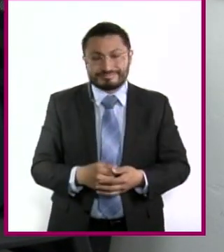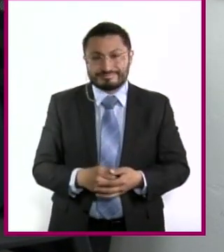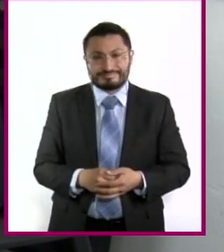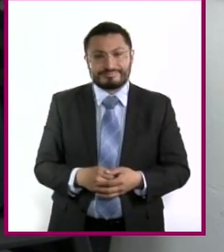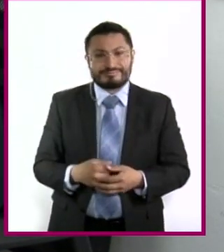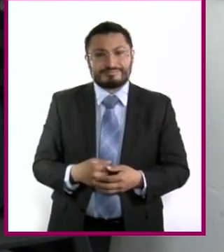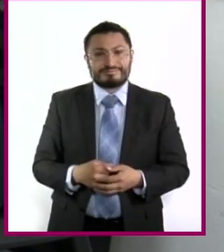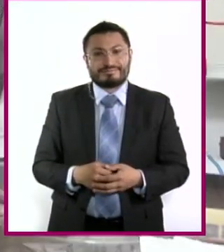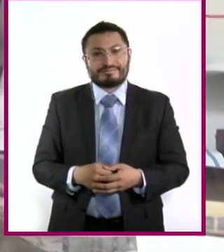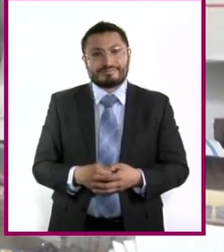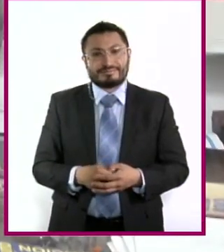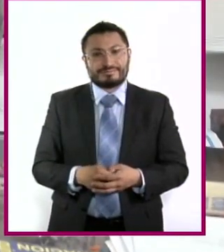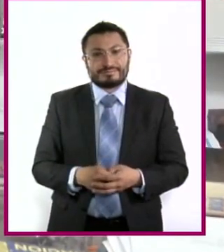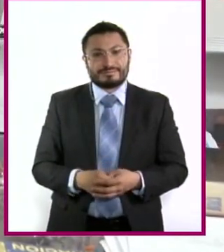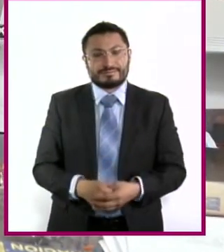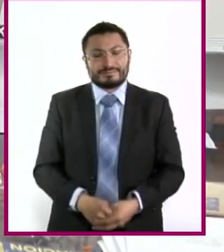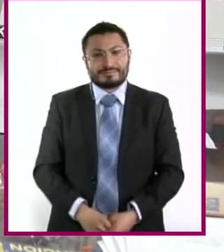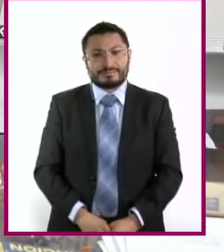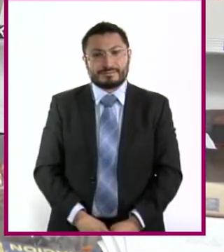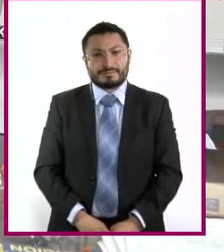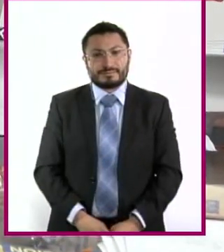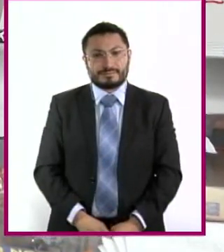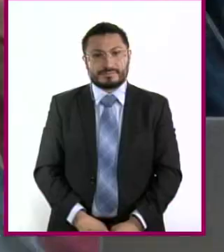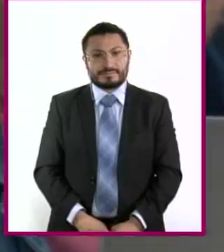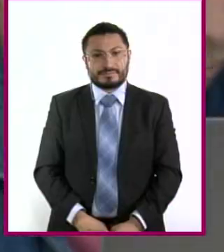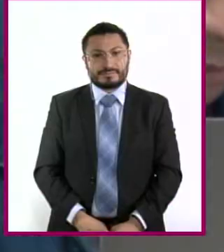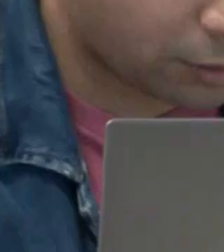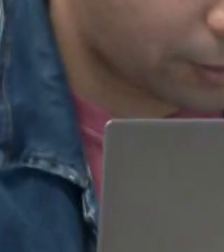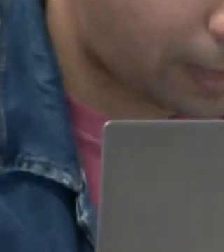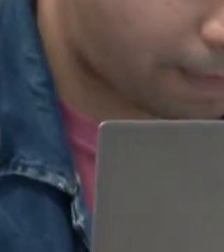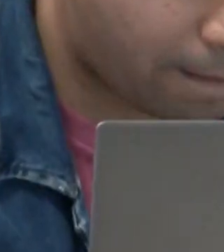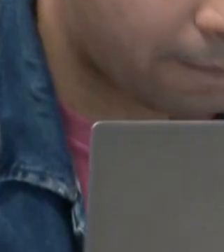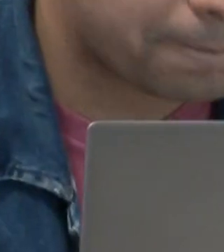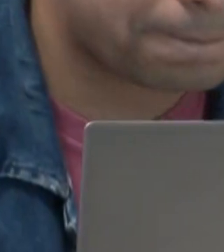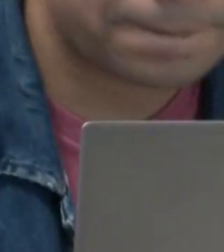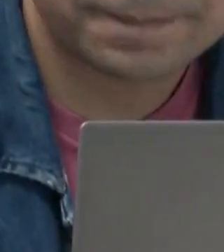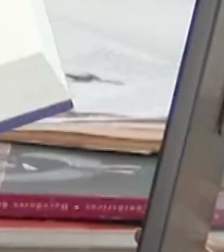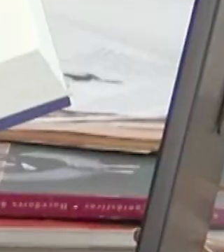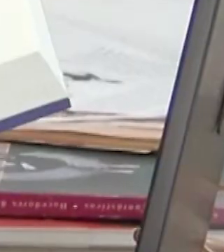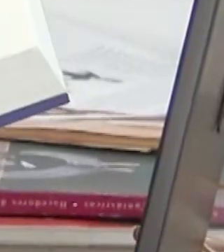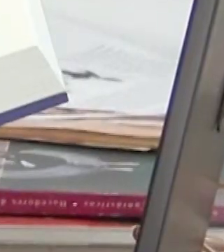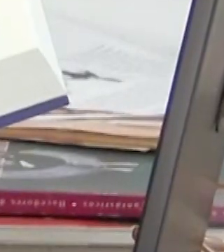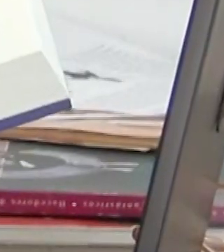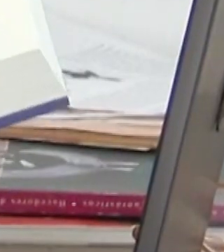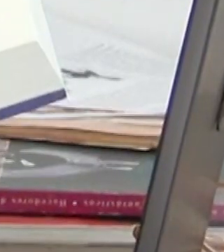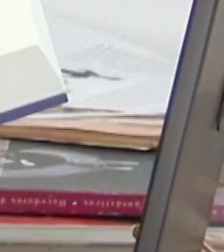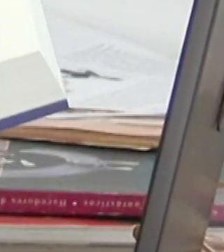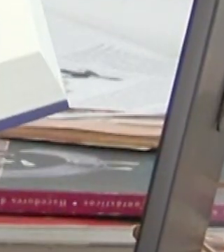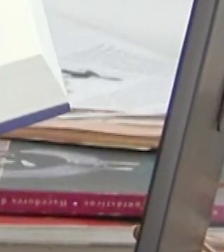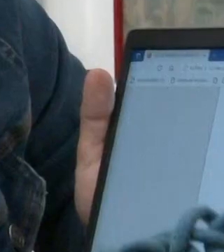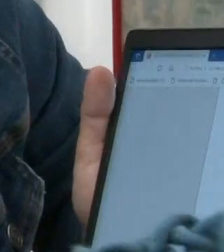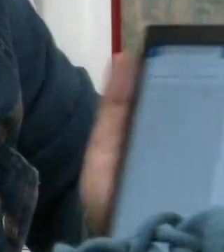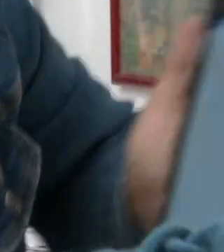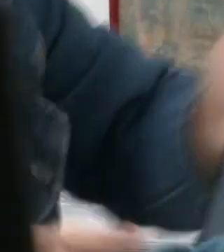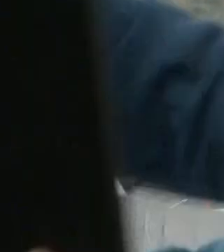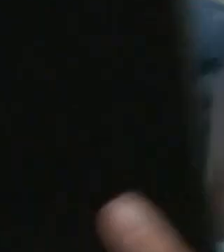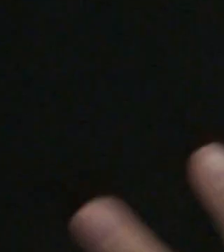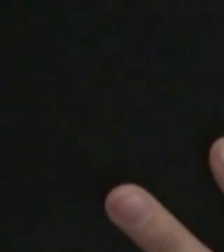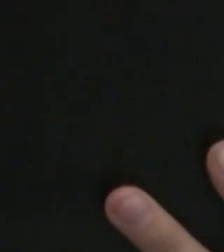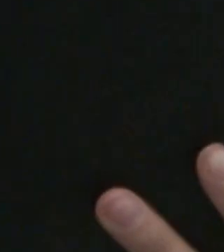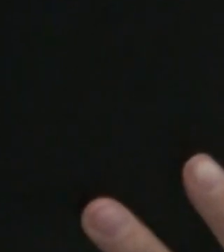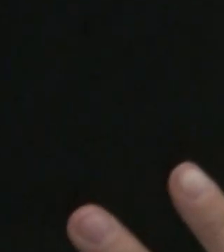La canapusta leguna winis y caruna bistulu. La ventosa guiji winis tienes y